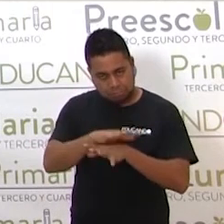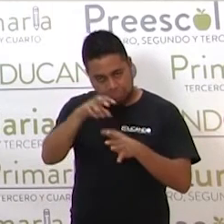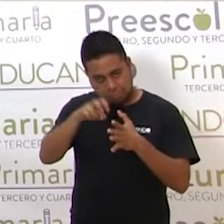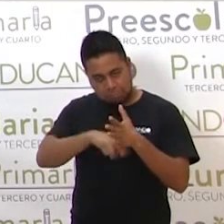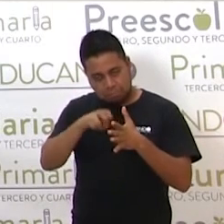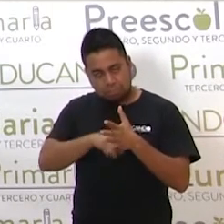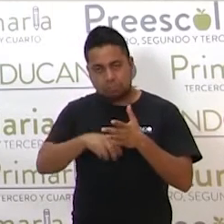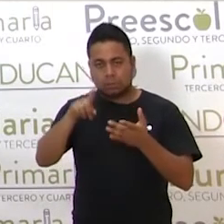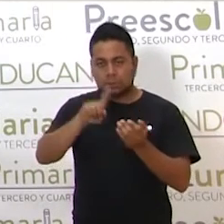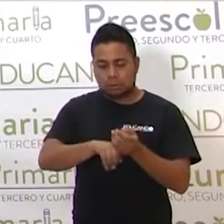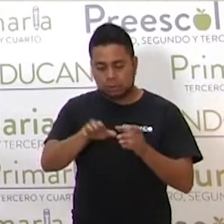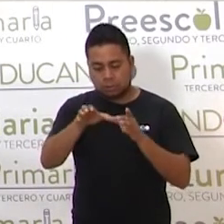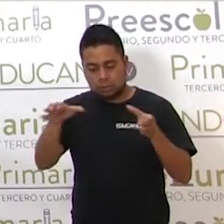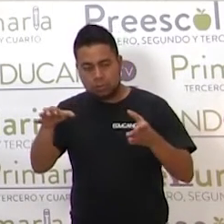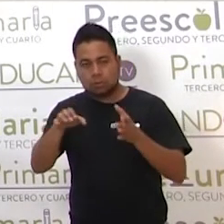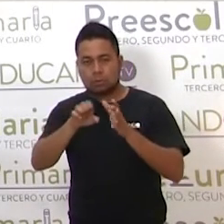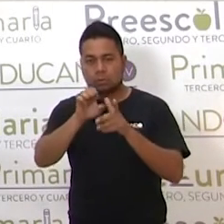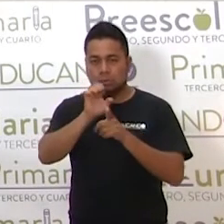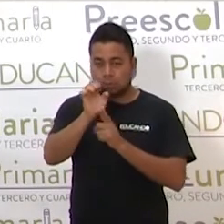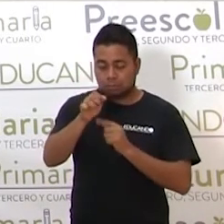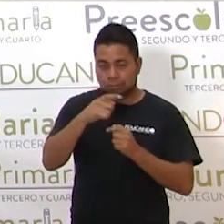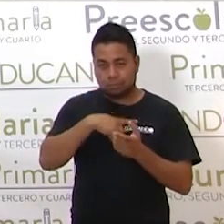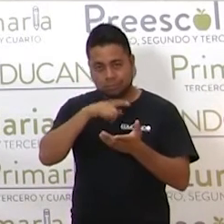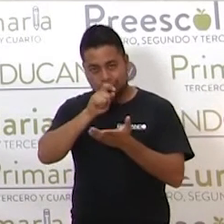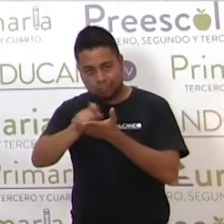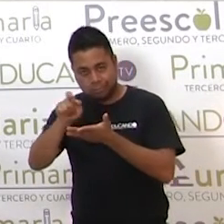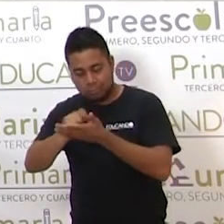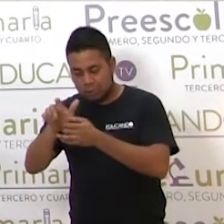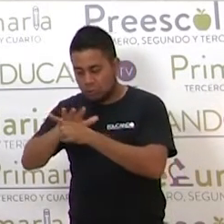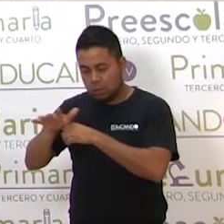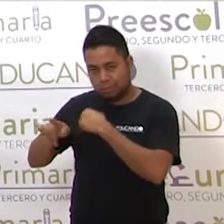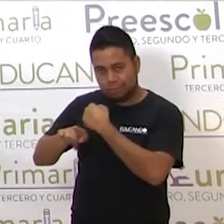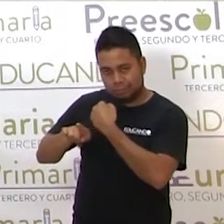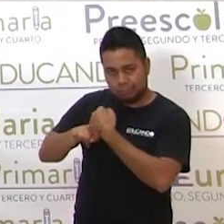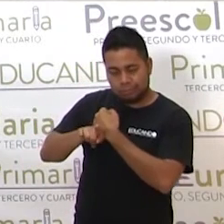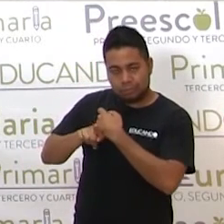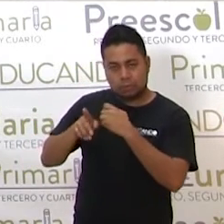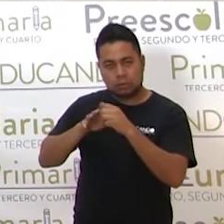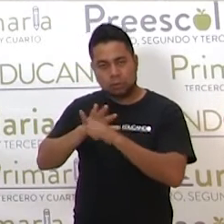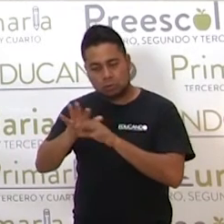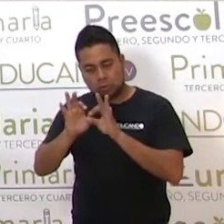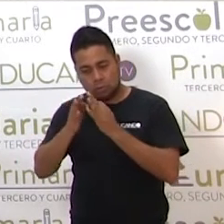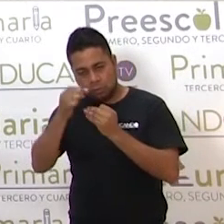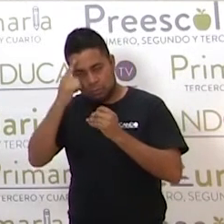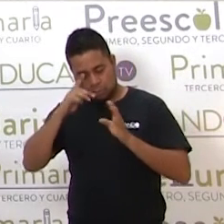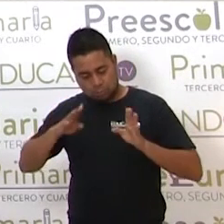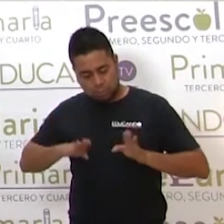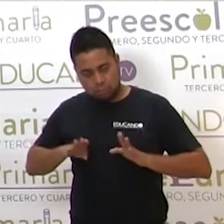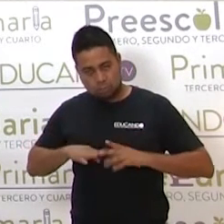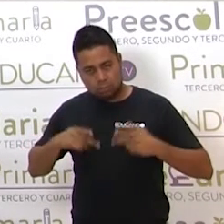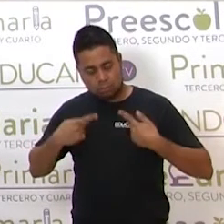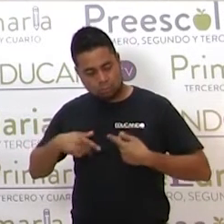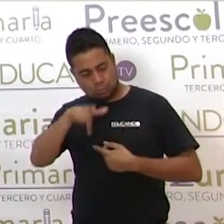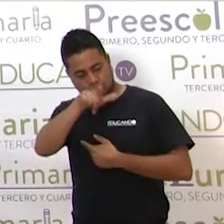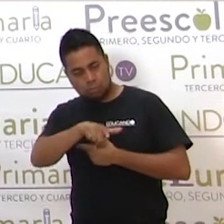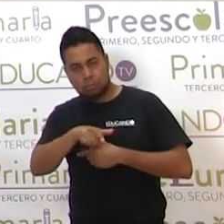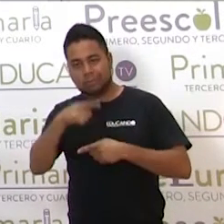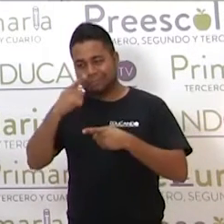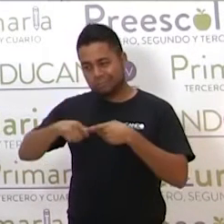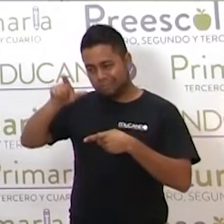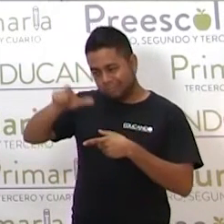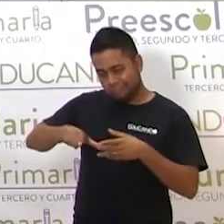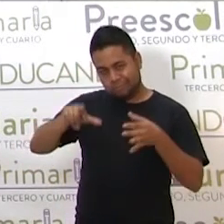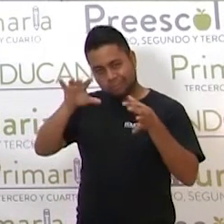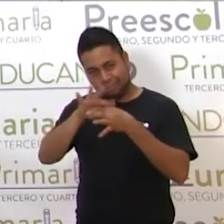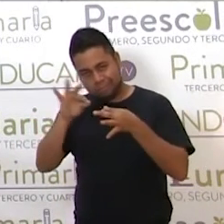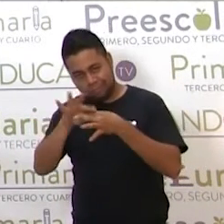cuento. Entonces yo estoy sugiriendo la trama, la forma de actuar de los personajes, el narrador del